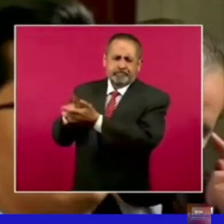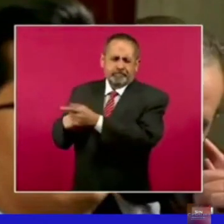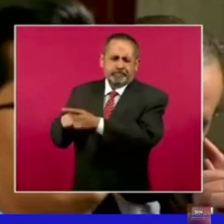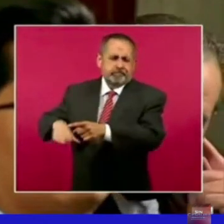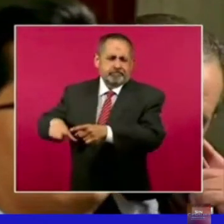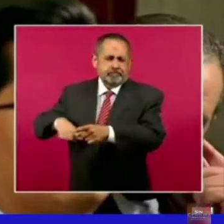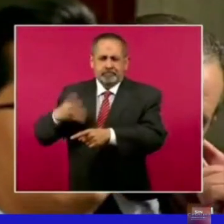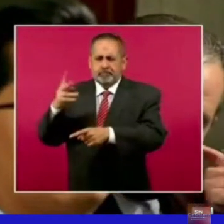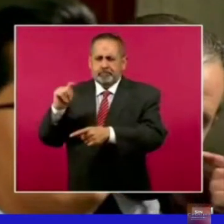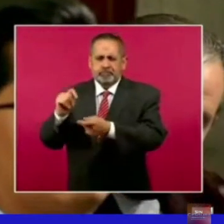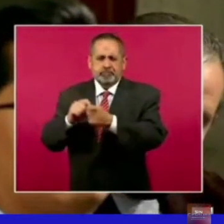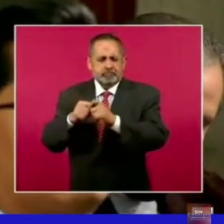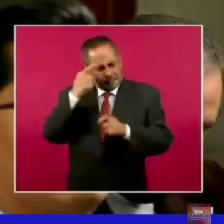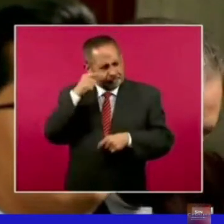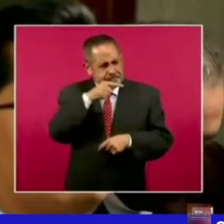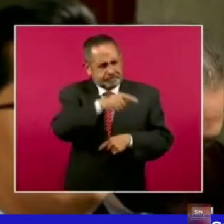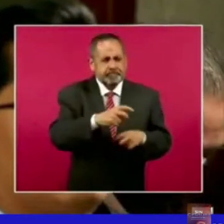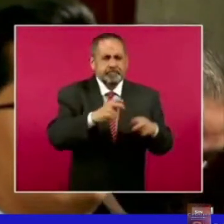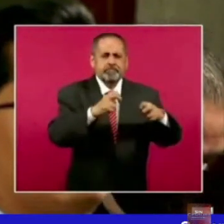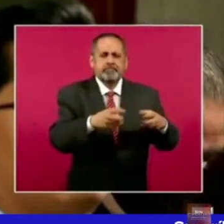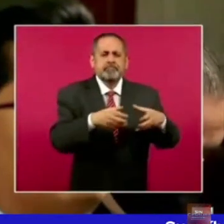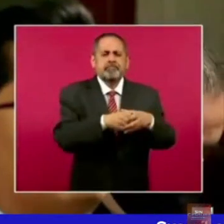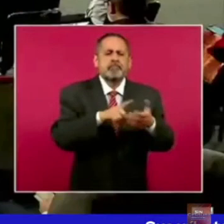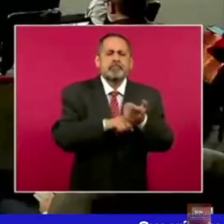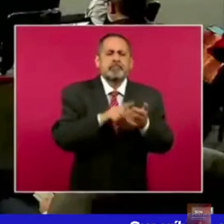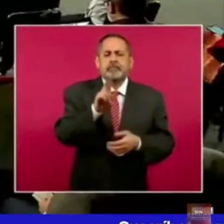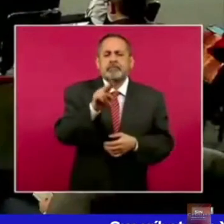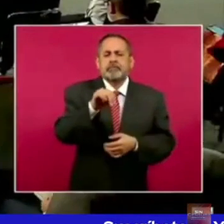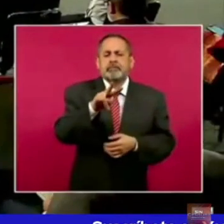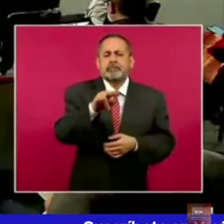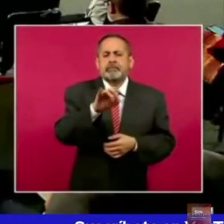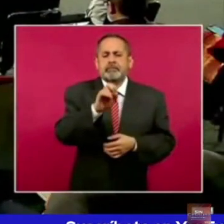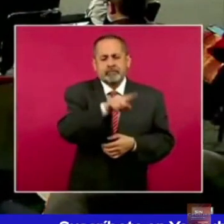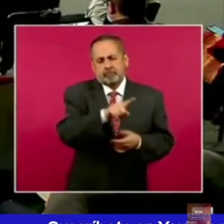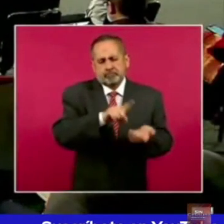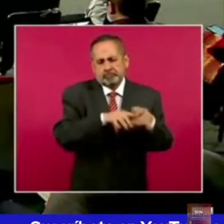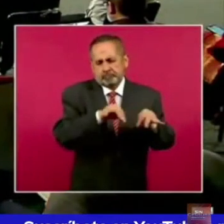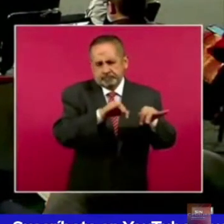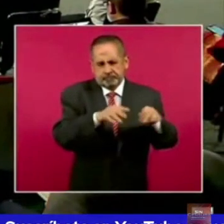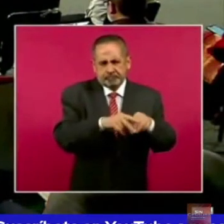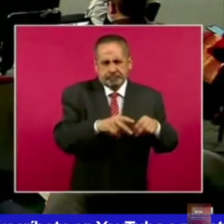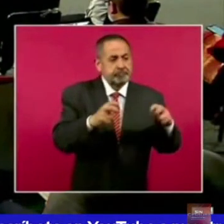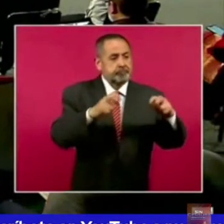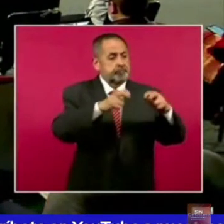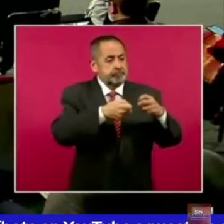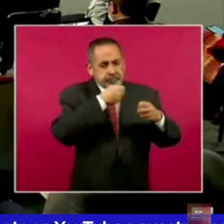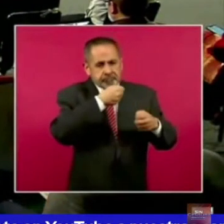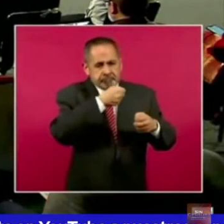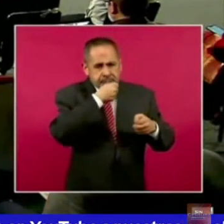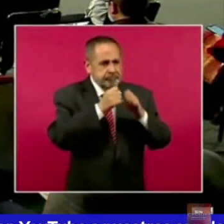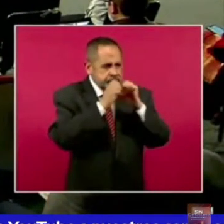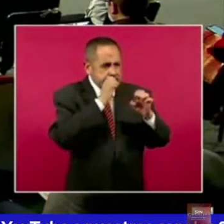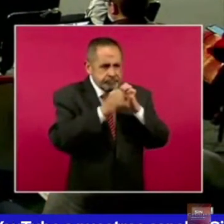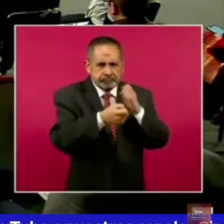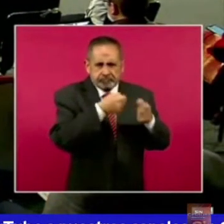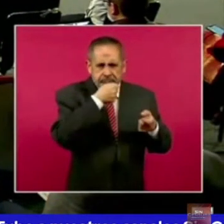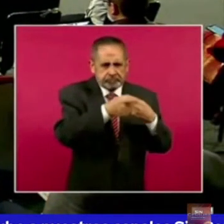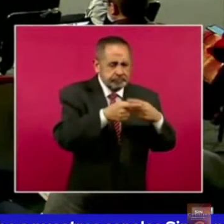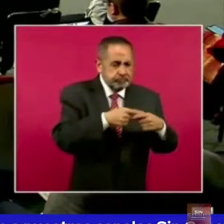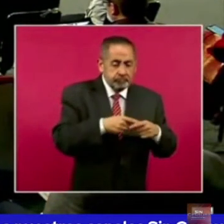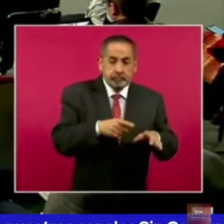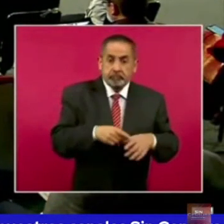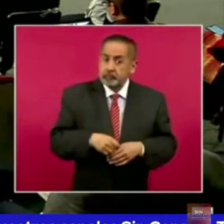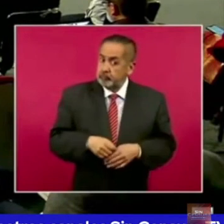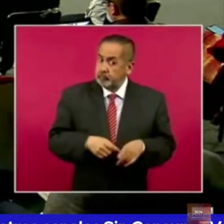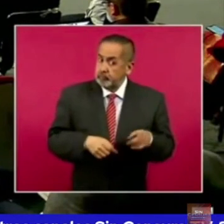la Cuarta Transformación, en Univisión en particular, en este medio donde él trabaja, donde prácticamente se va